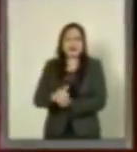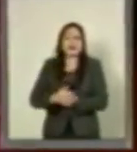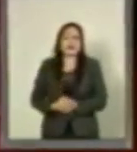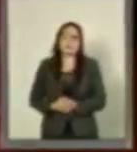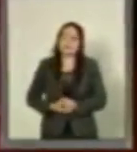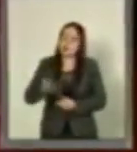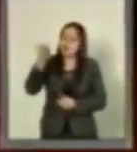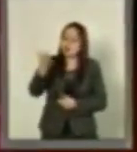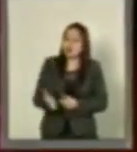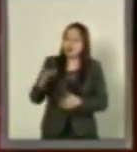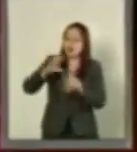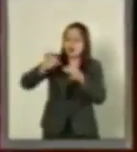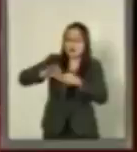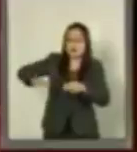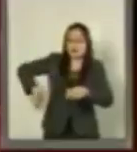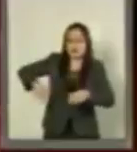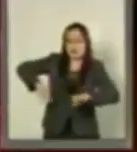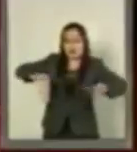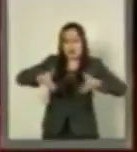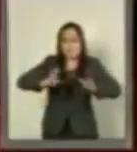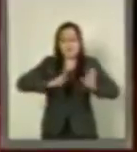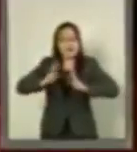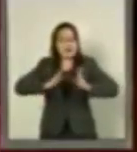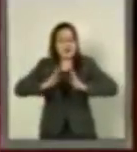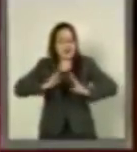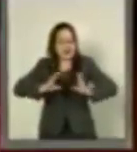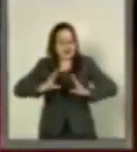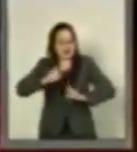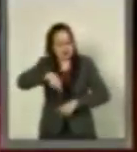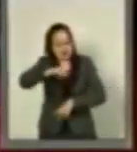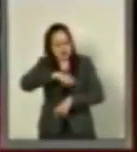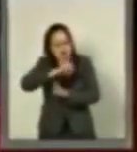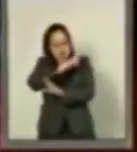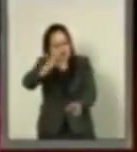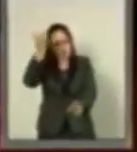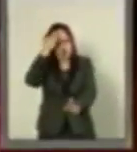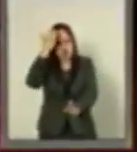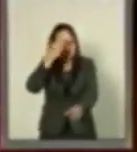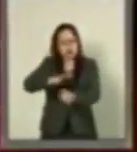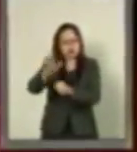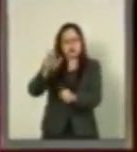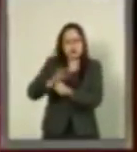Usted hablaba ahorita de las Fuerzas Armadas, a quienes le reconocemos